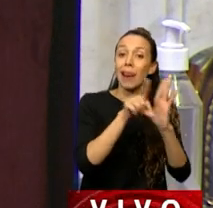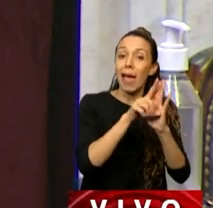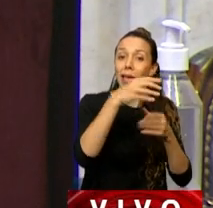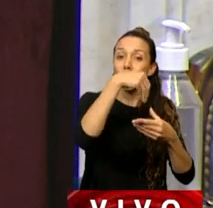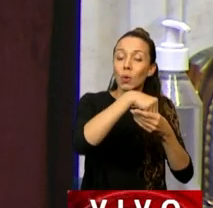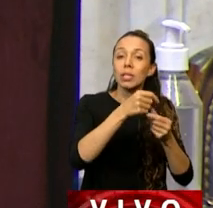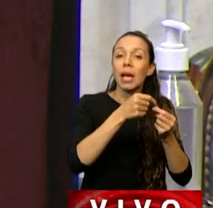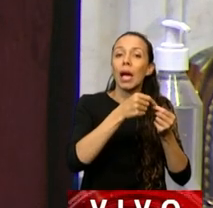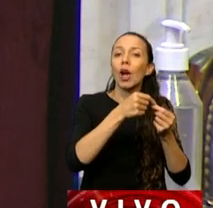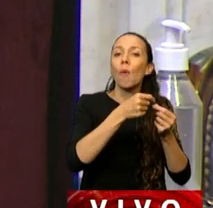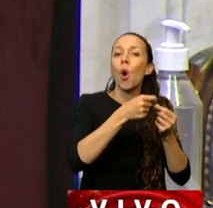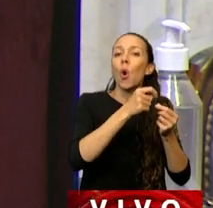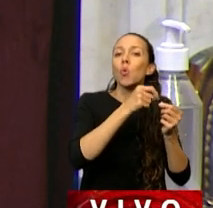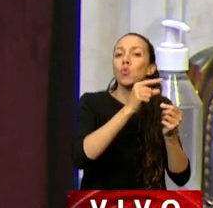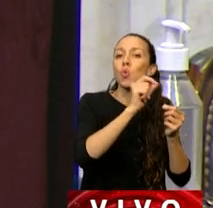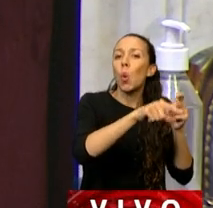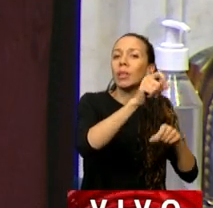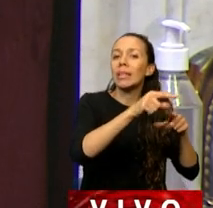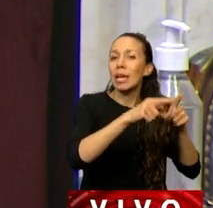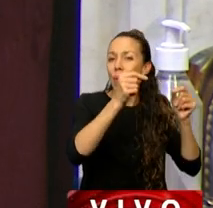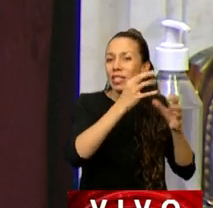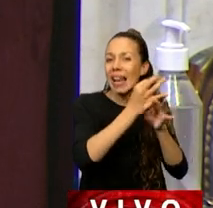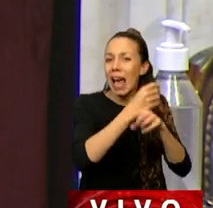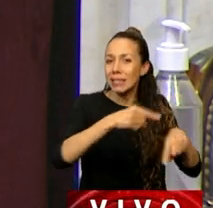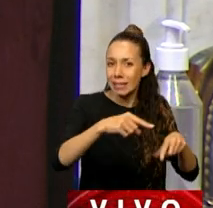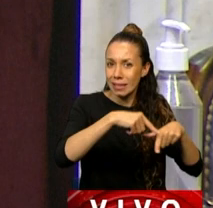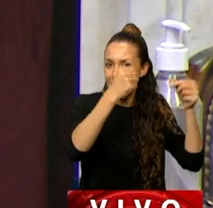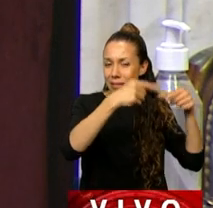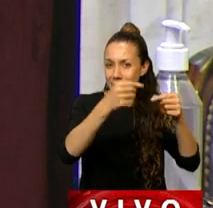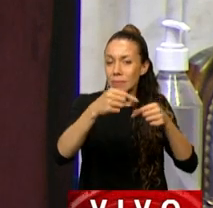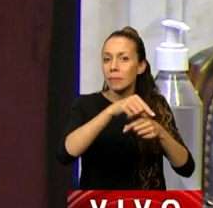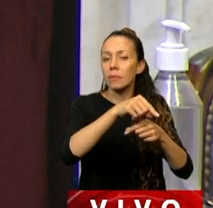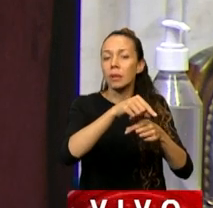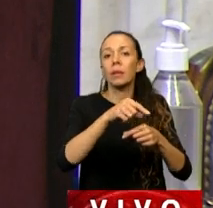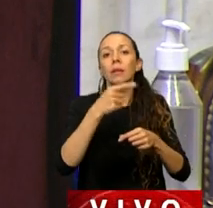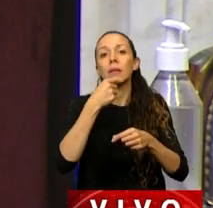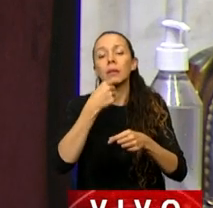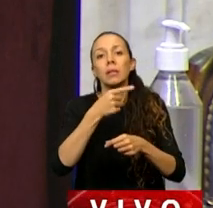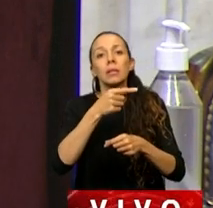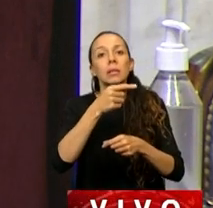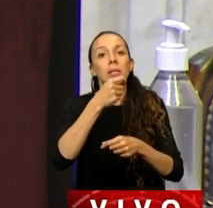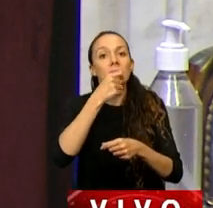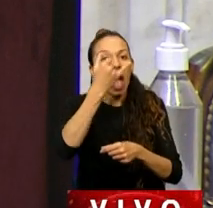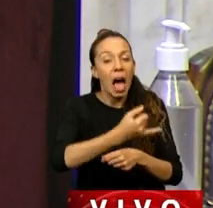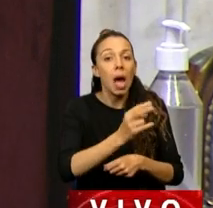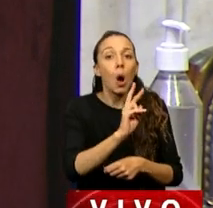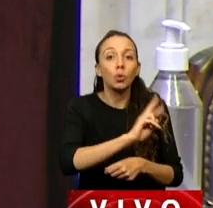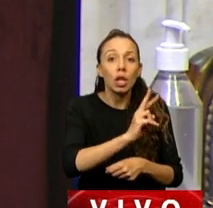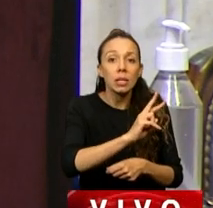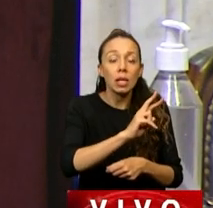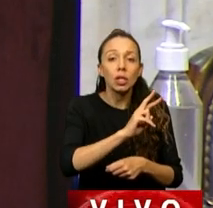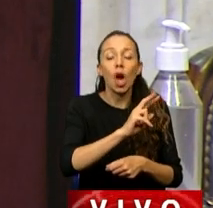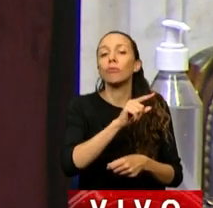incluso menciona al cannabis psicoactivo, si tienen autorización para ser producidos, no se van a